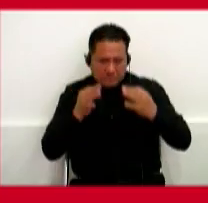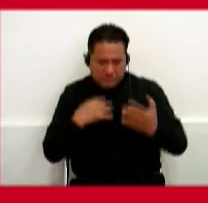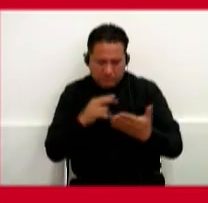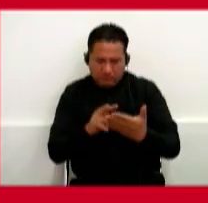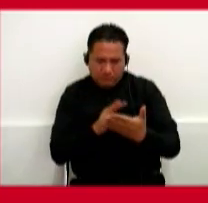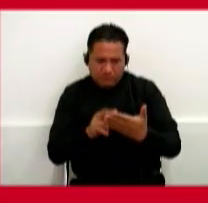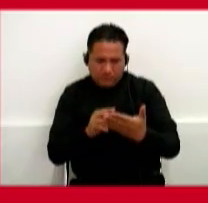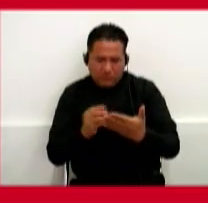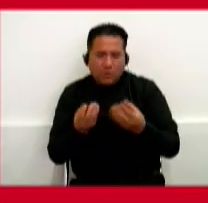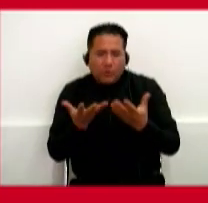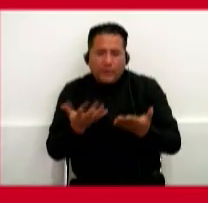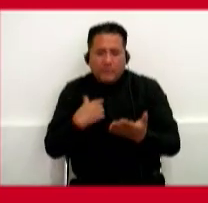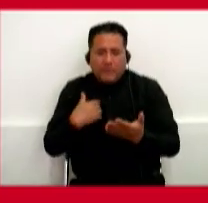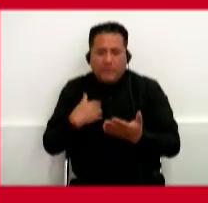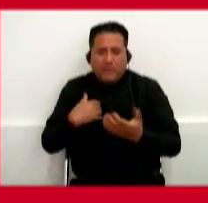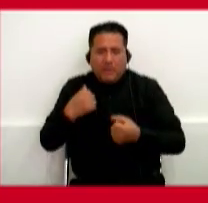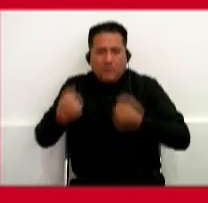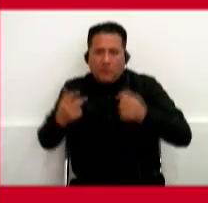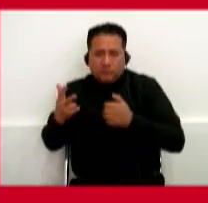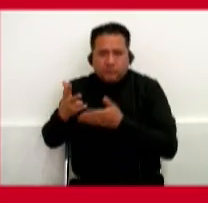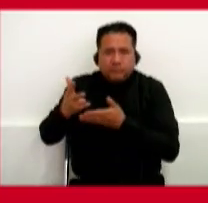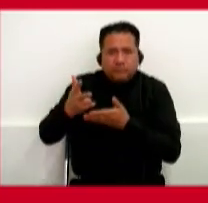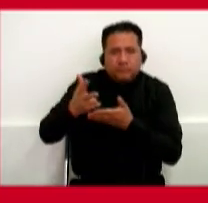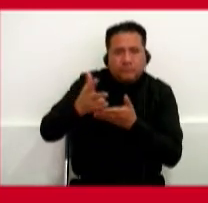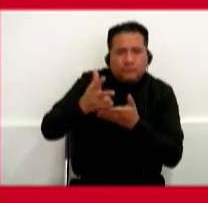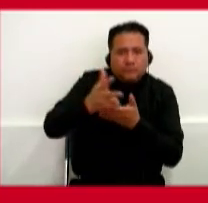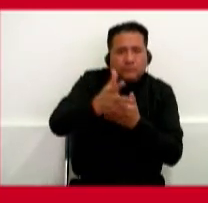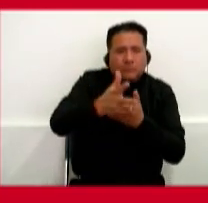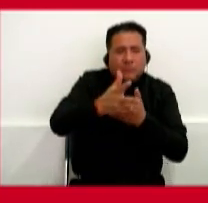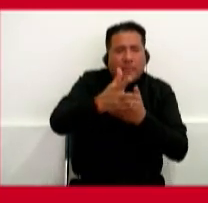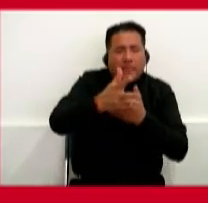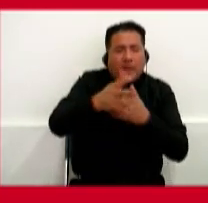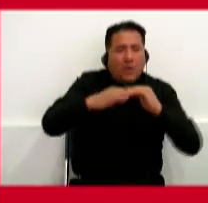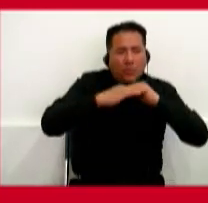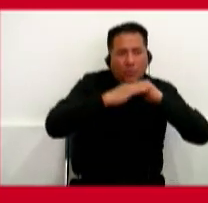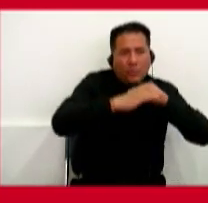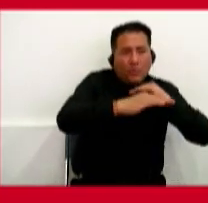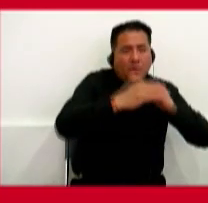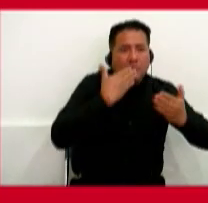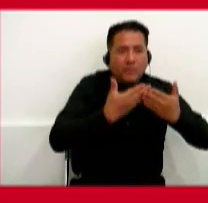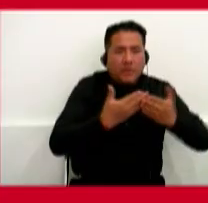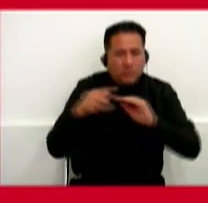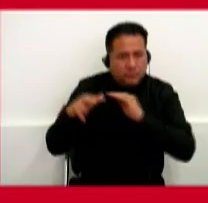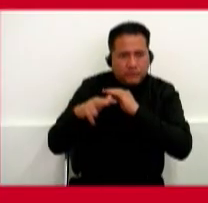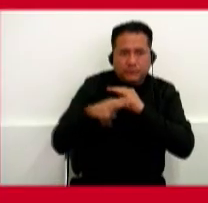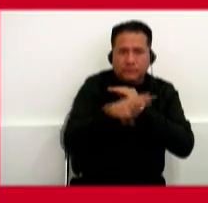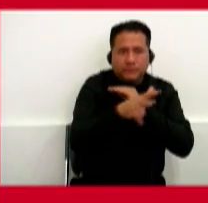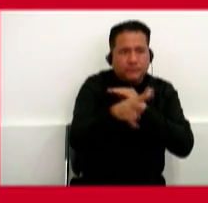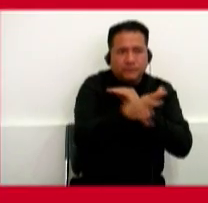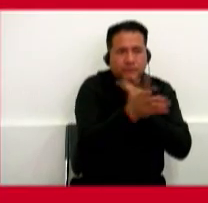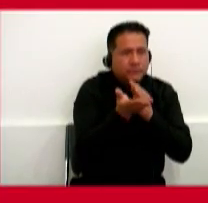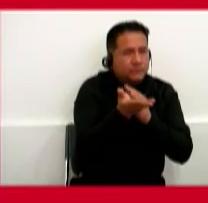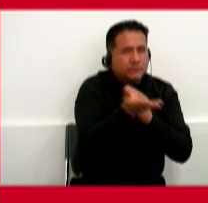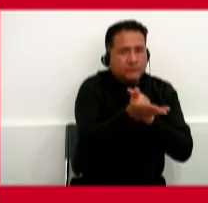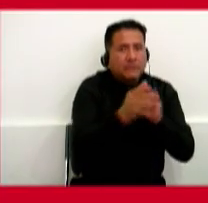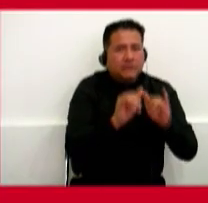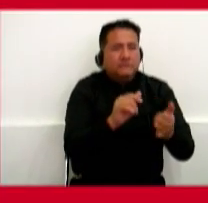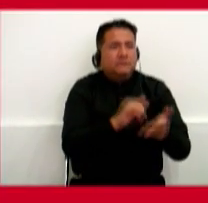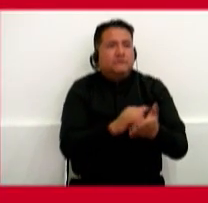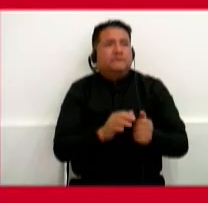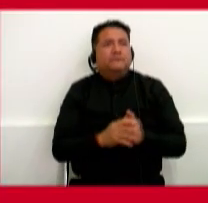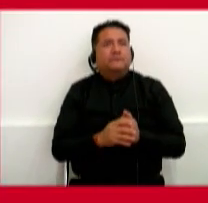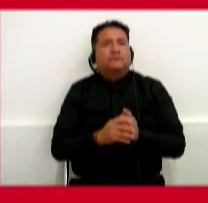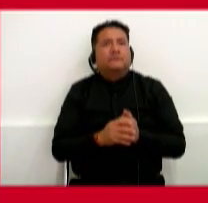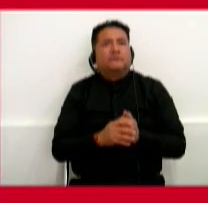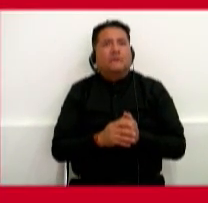dónde debo priorizar. Entonces, este visor ayuda a que el equipo de operaciones y principalmente mantenimiento de vías pueda tomar